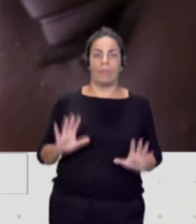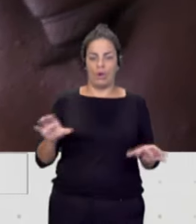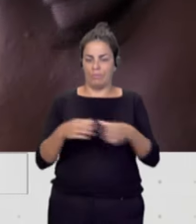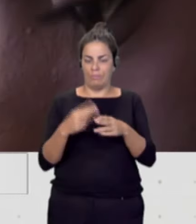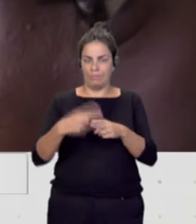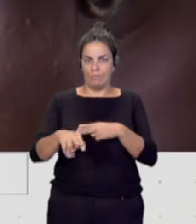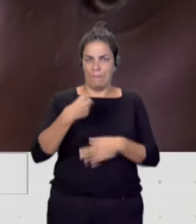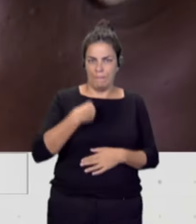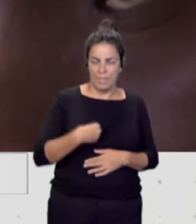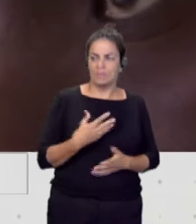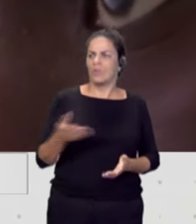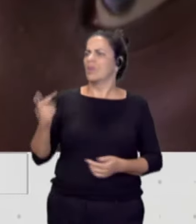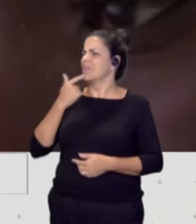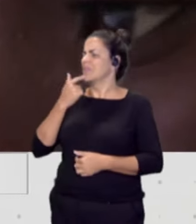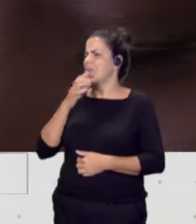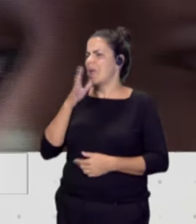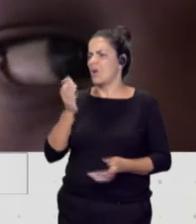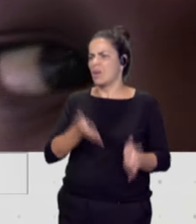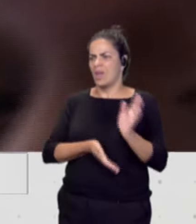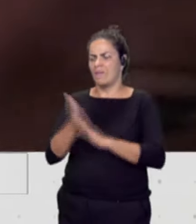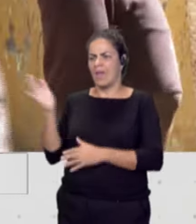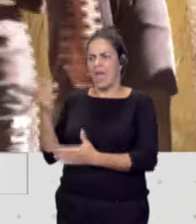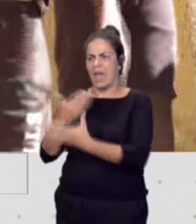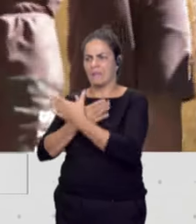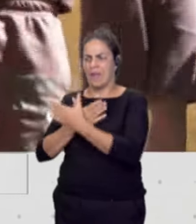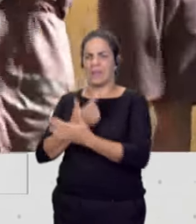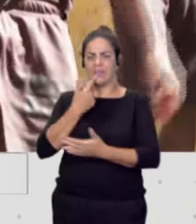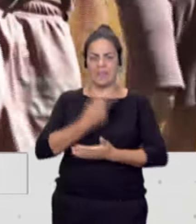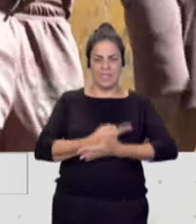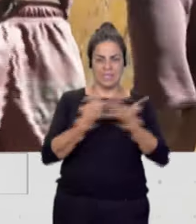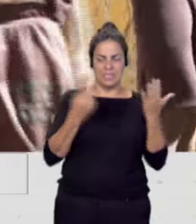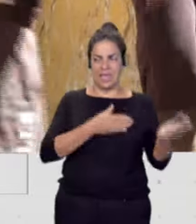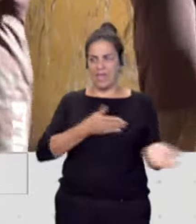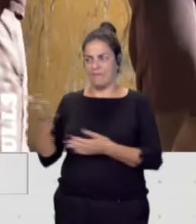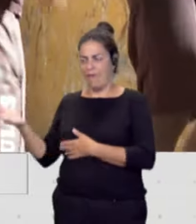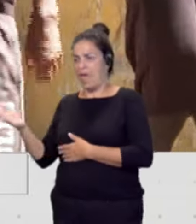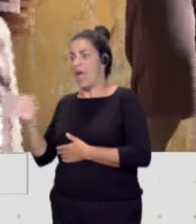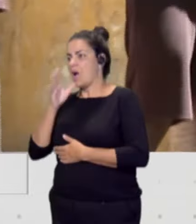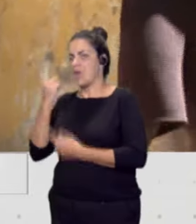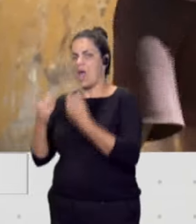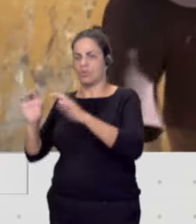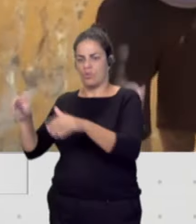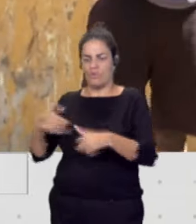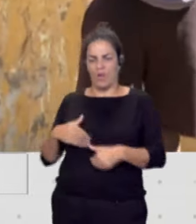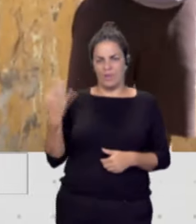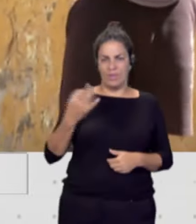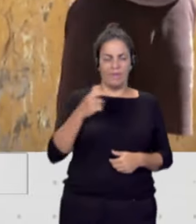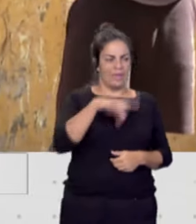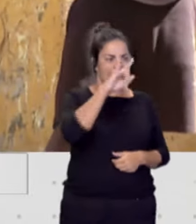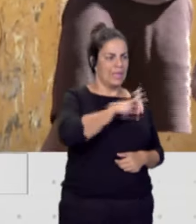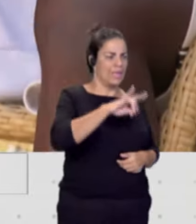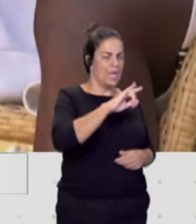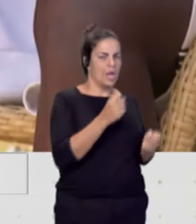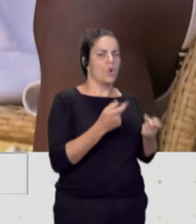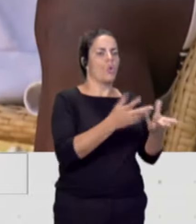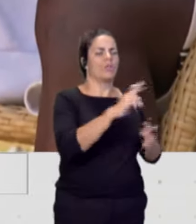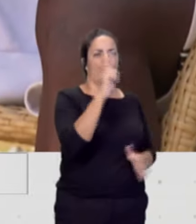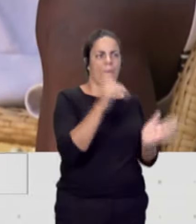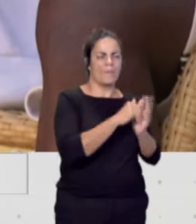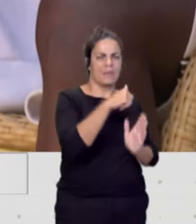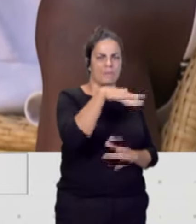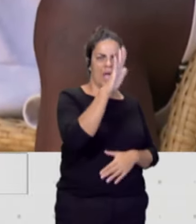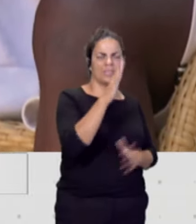que se llevan para la ANIA, que son 16 de los cuales una parte tienen que volver. ¿Cuántos tenemos en Canarias? 2000 y pico. ¿Cuánto vamos